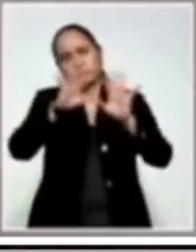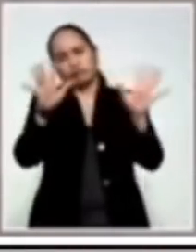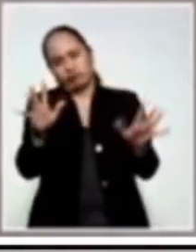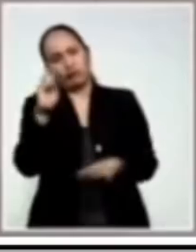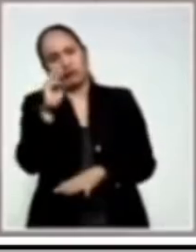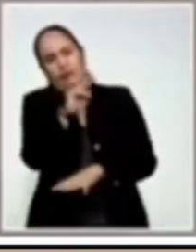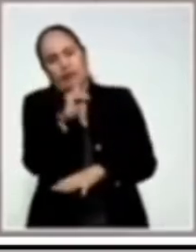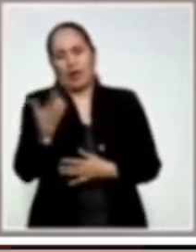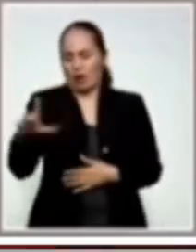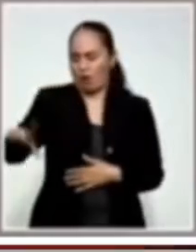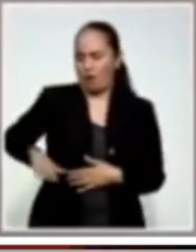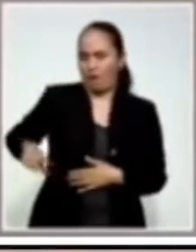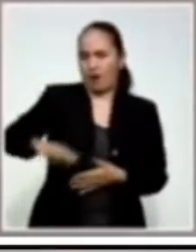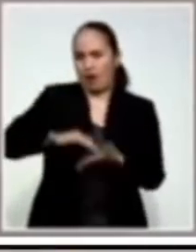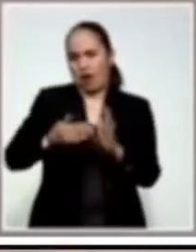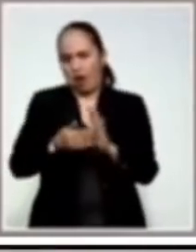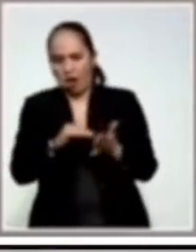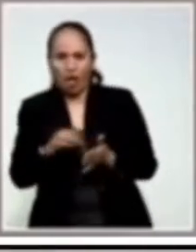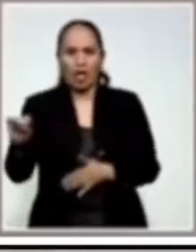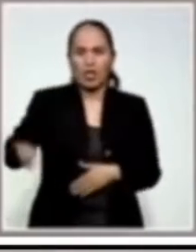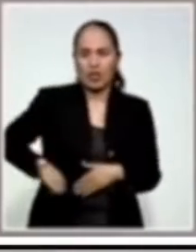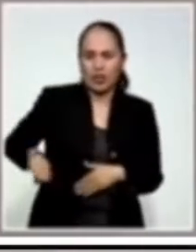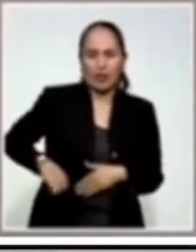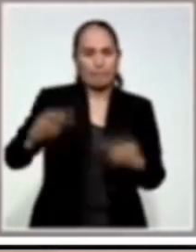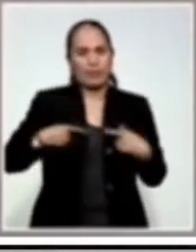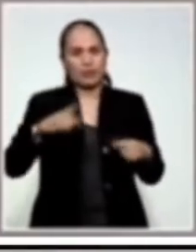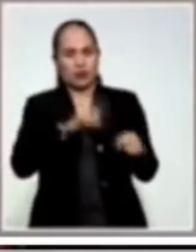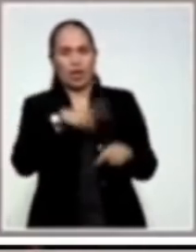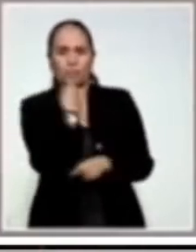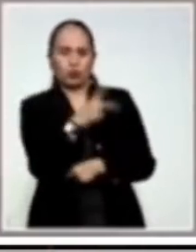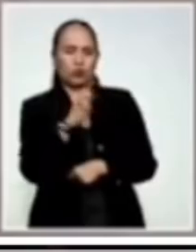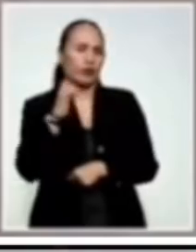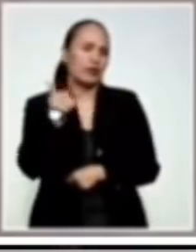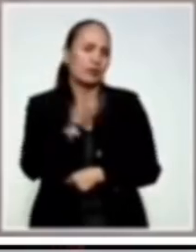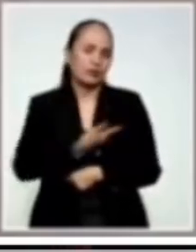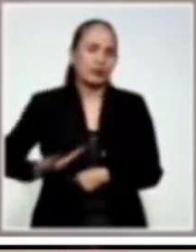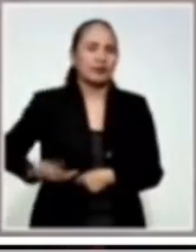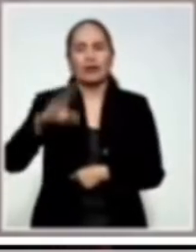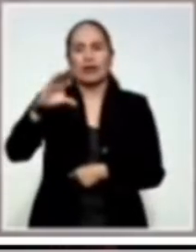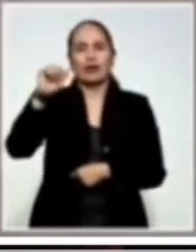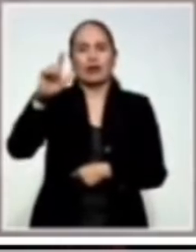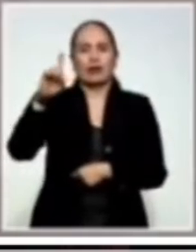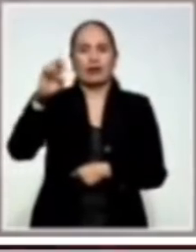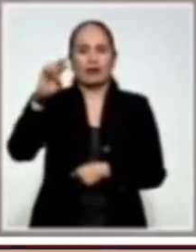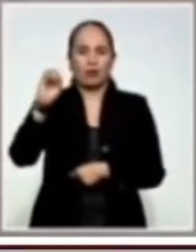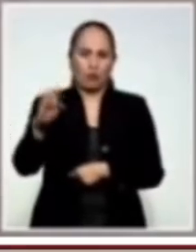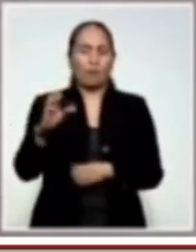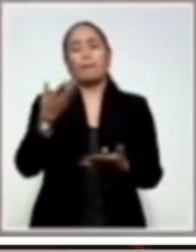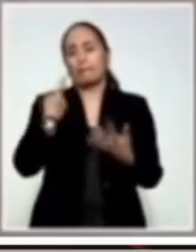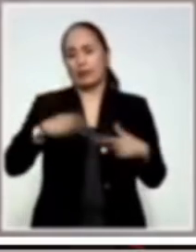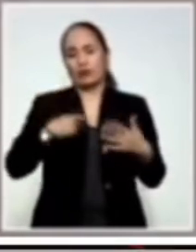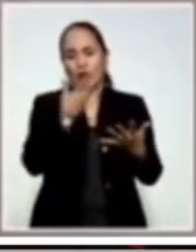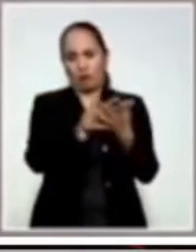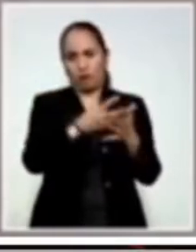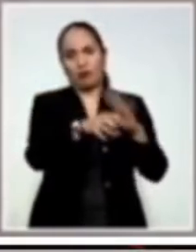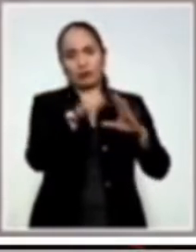una operación de Estado y un interés personal del presidente Calderón de que no saliera esta persona de prisión. Se